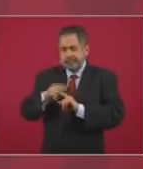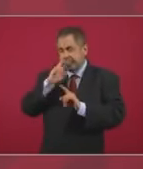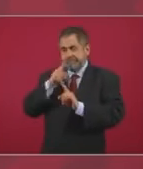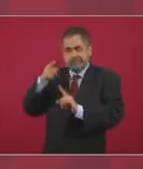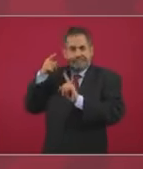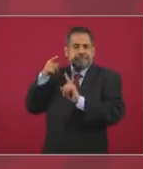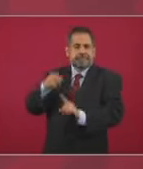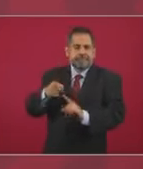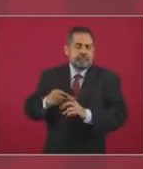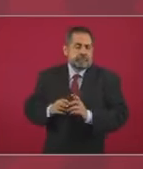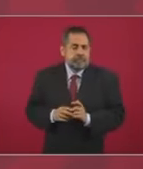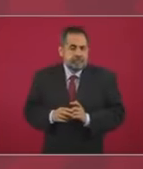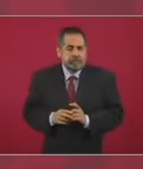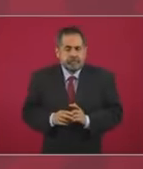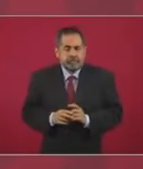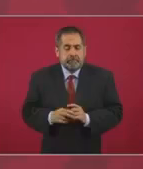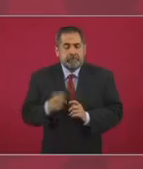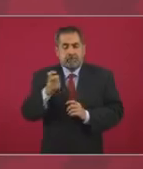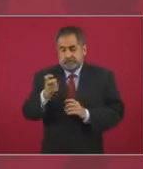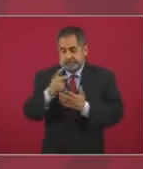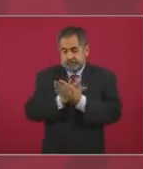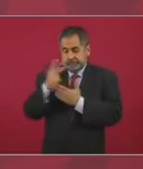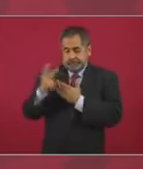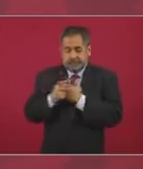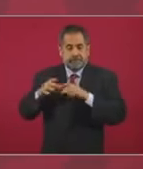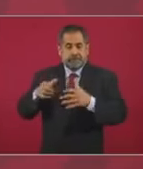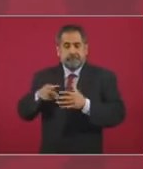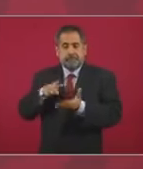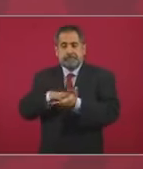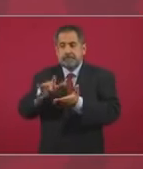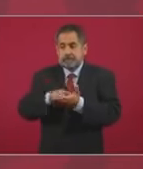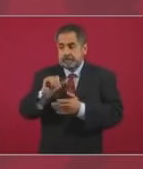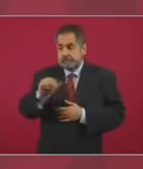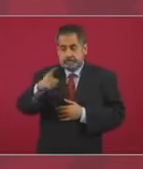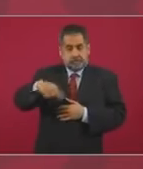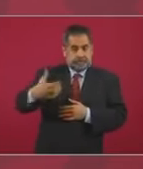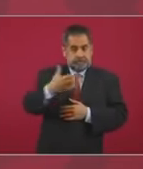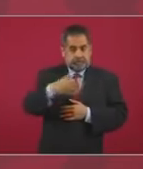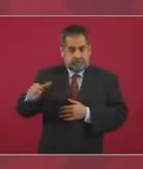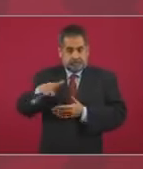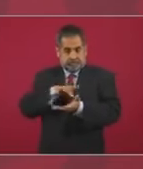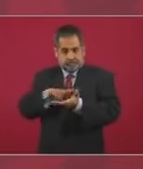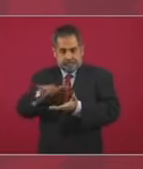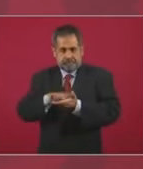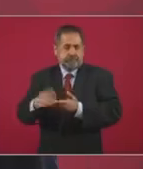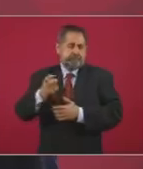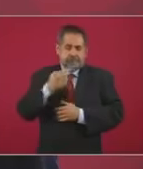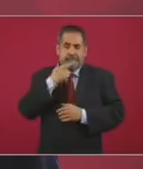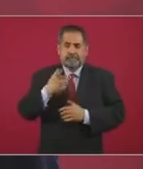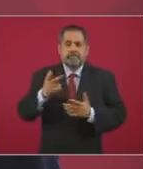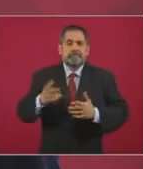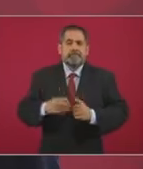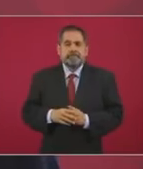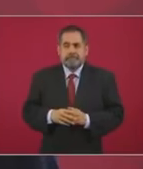objetivo del programa de apoyo al campo, tanto